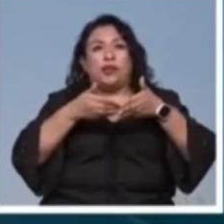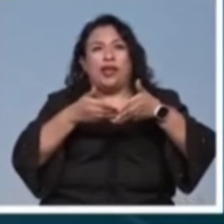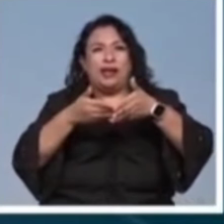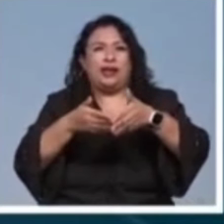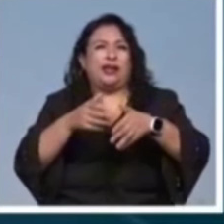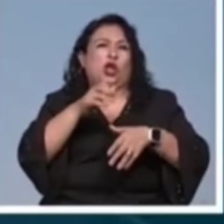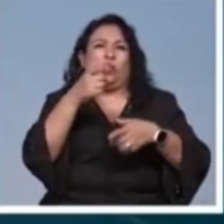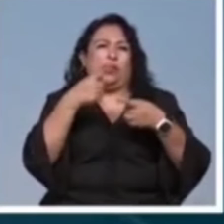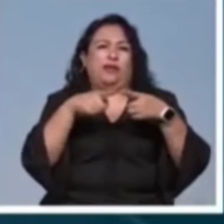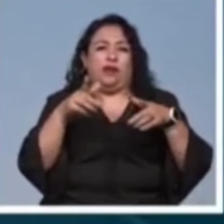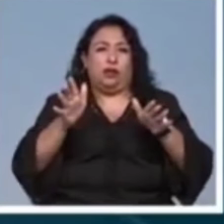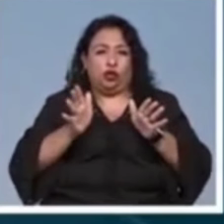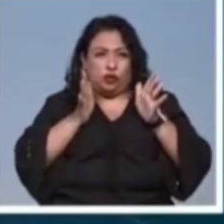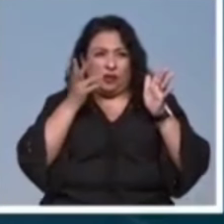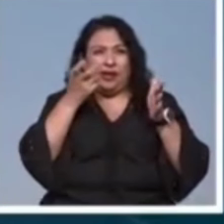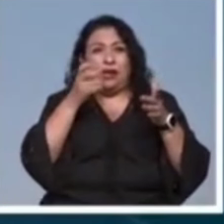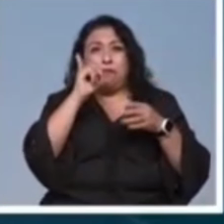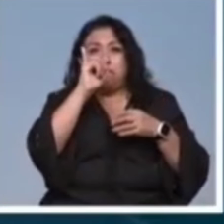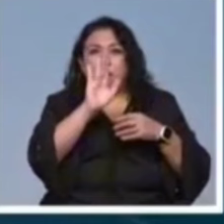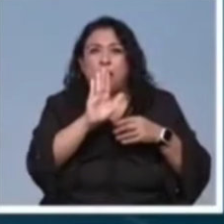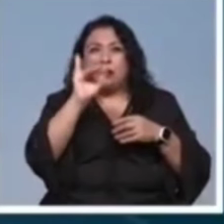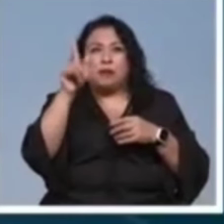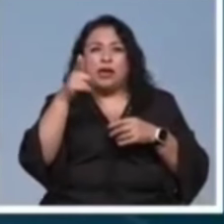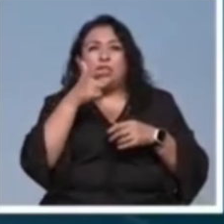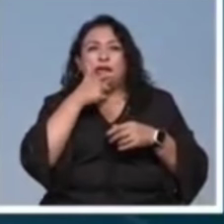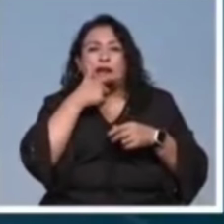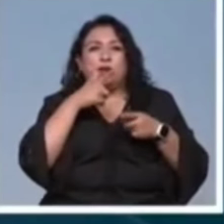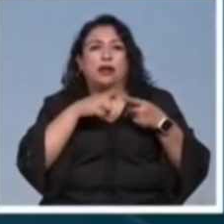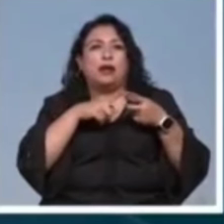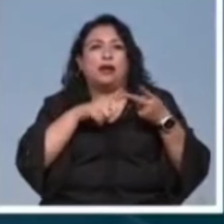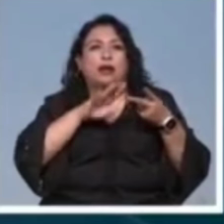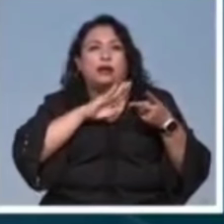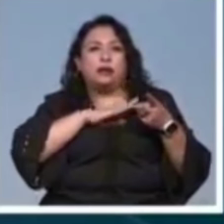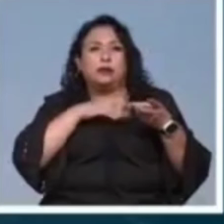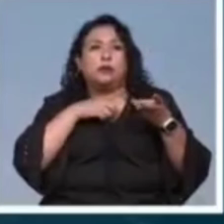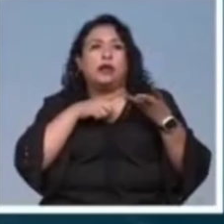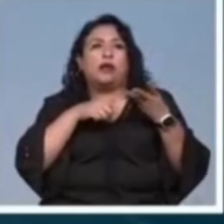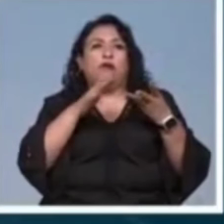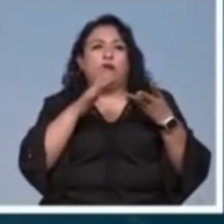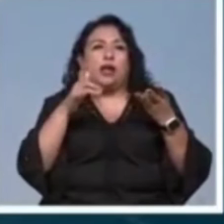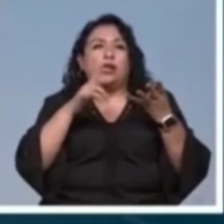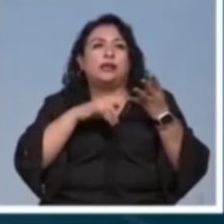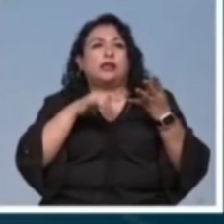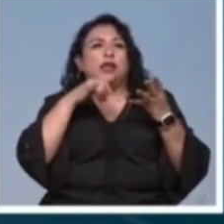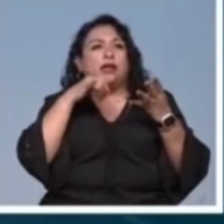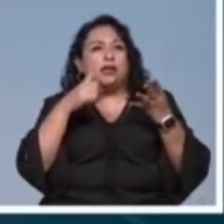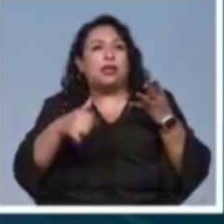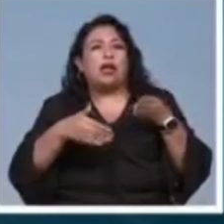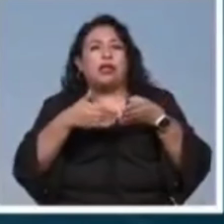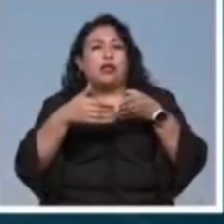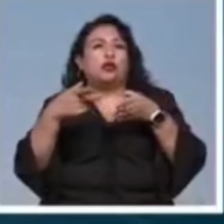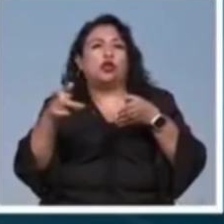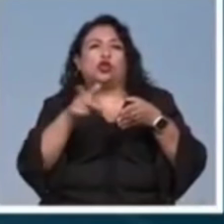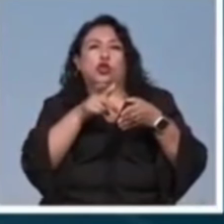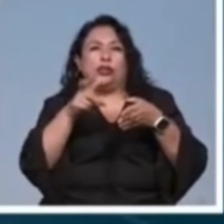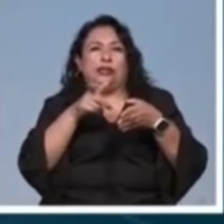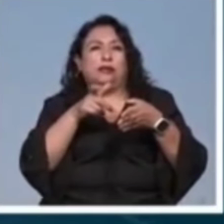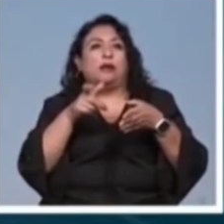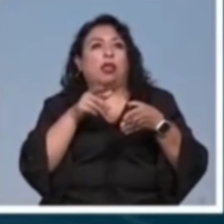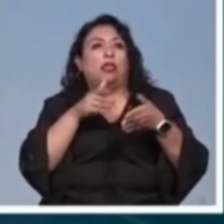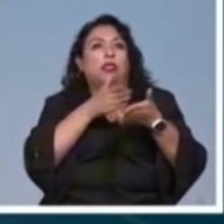otras sorpresas son una serie de imágenes en Inglaterra, España, Francia e Italia, en donde las embarcaciones típicas de Xochimilco